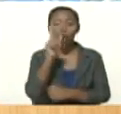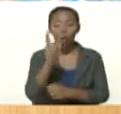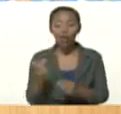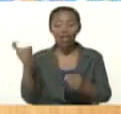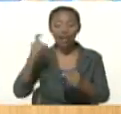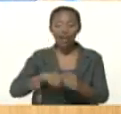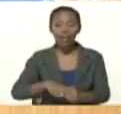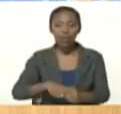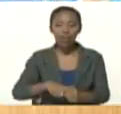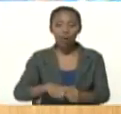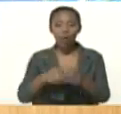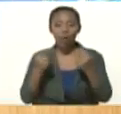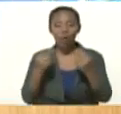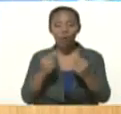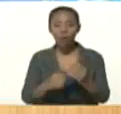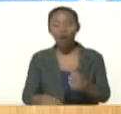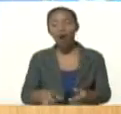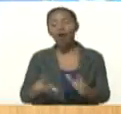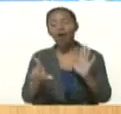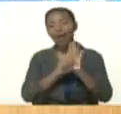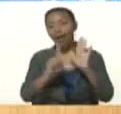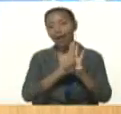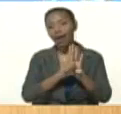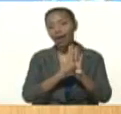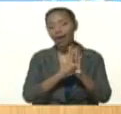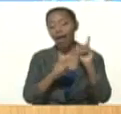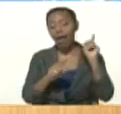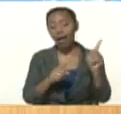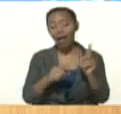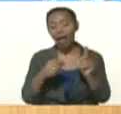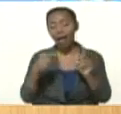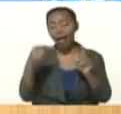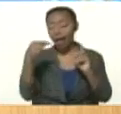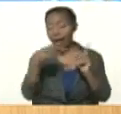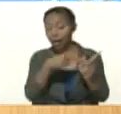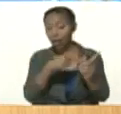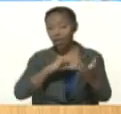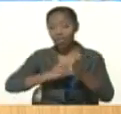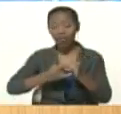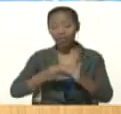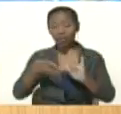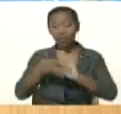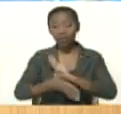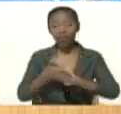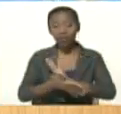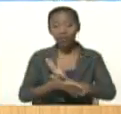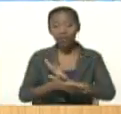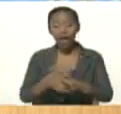legal. Eso apunta a lo que usted decía ahora mismo con el ejemplo